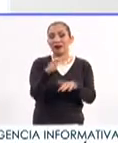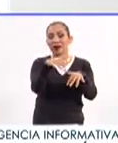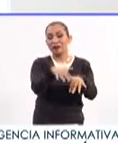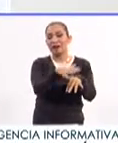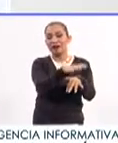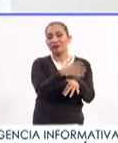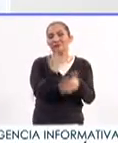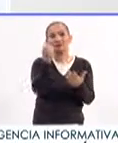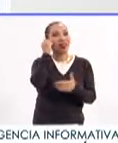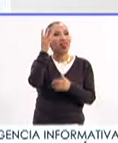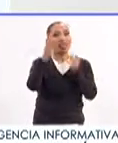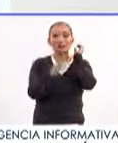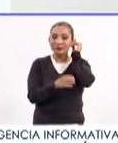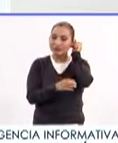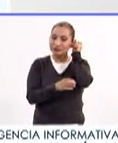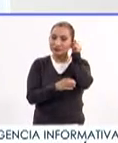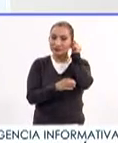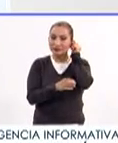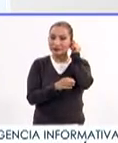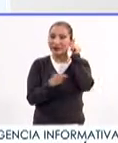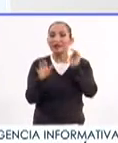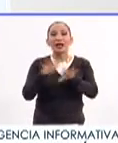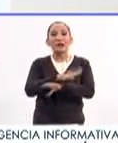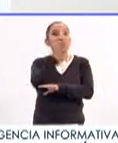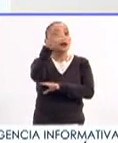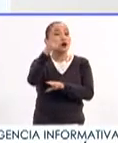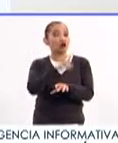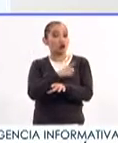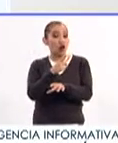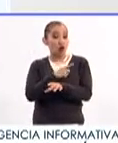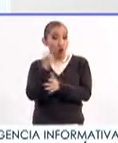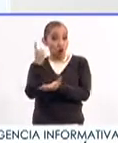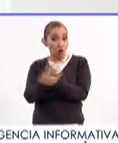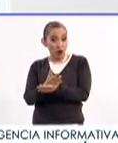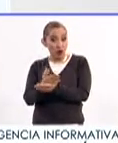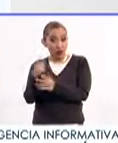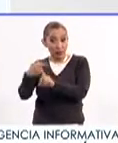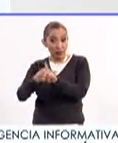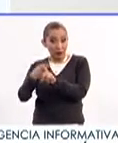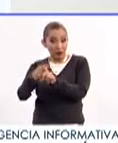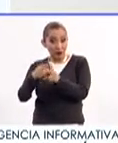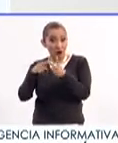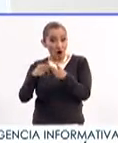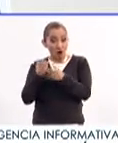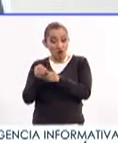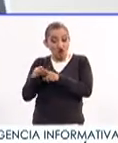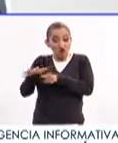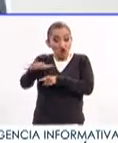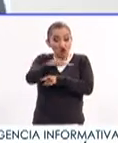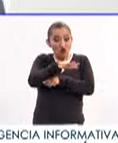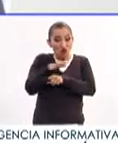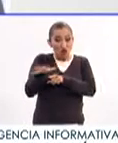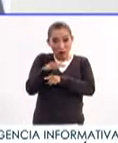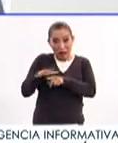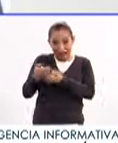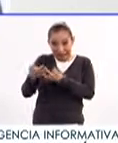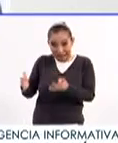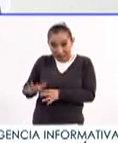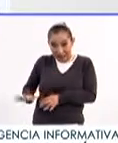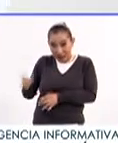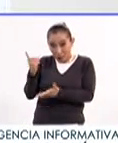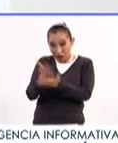muy a menudo de que el cambio climático no es solamente la temperatura y los impactos que tenemos en el ámbito